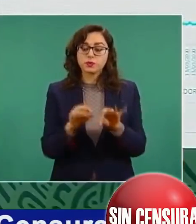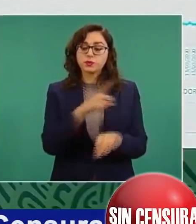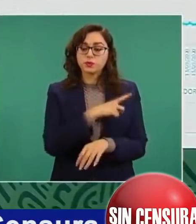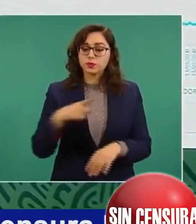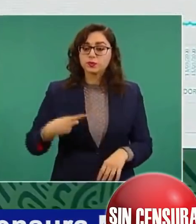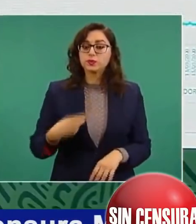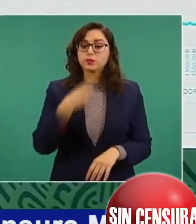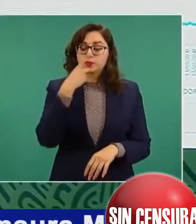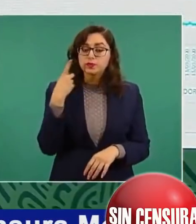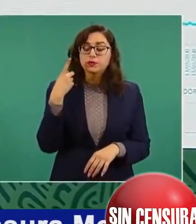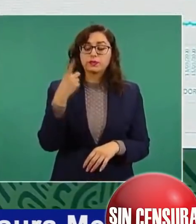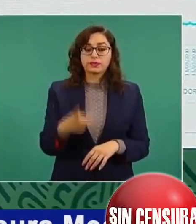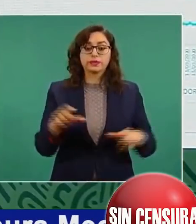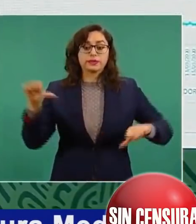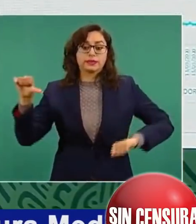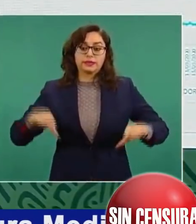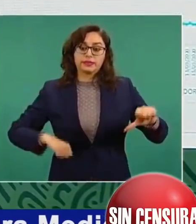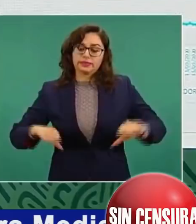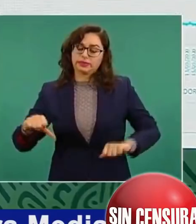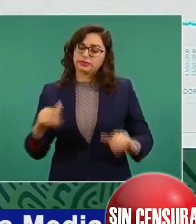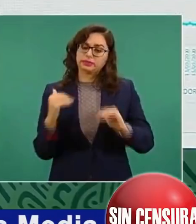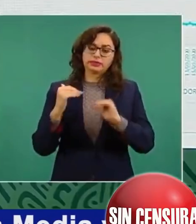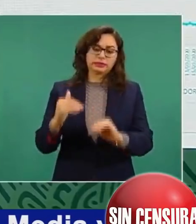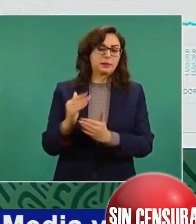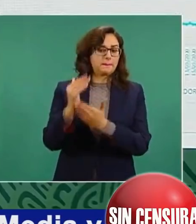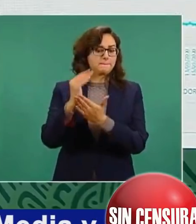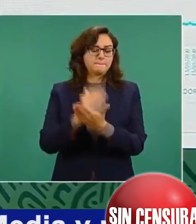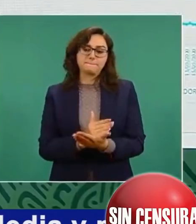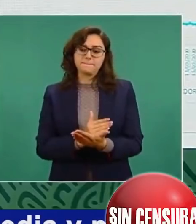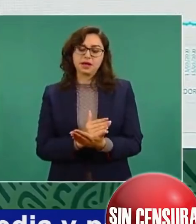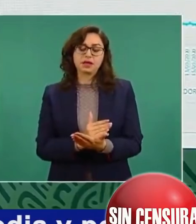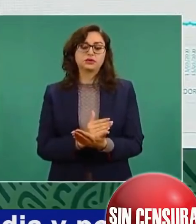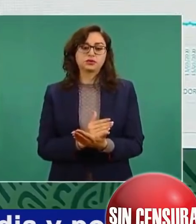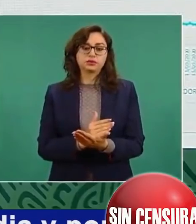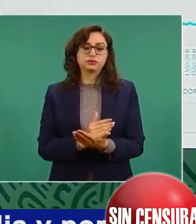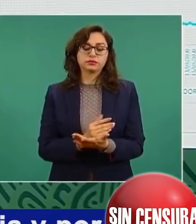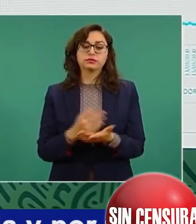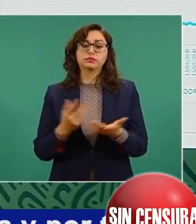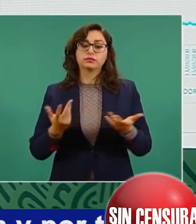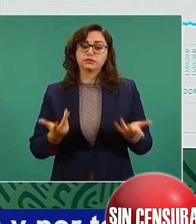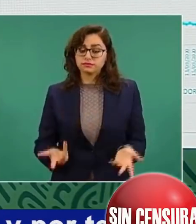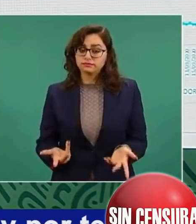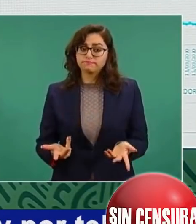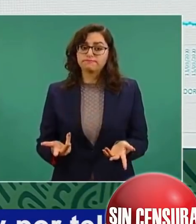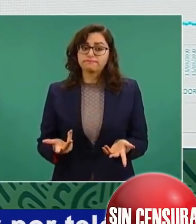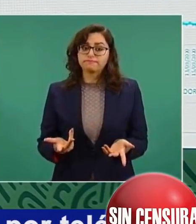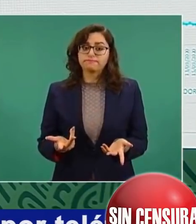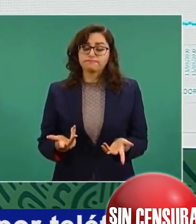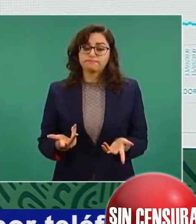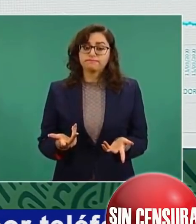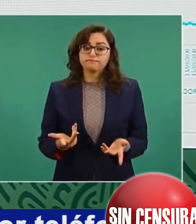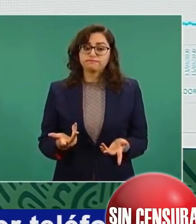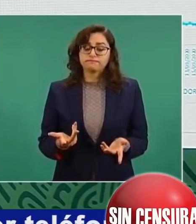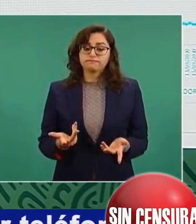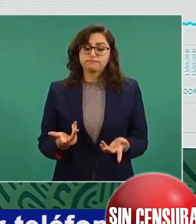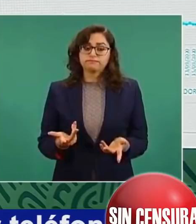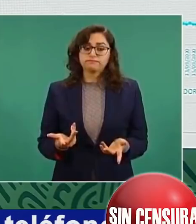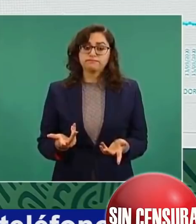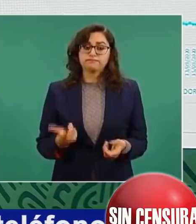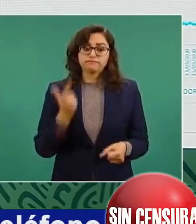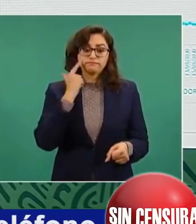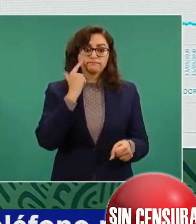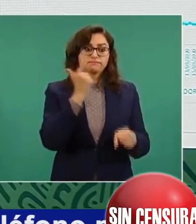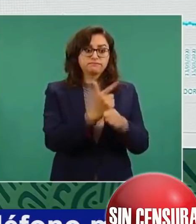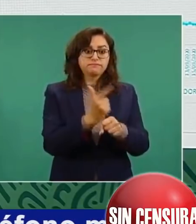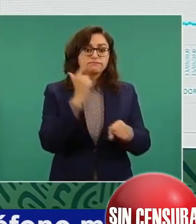medidas de restricción o de reducción de la movilidad y que se amplíe la capacidad de